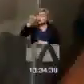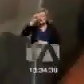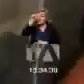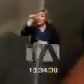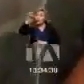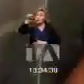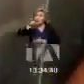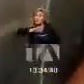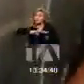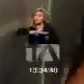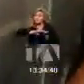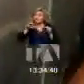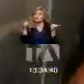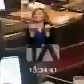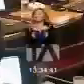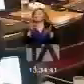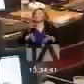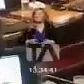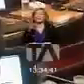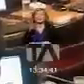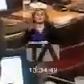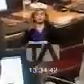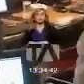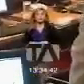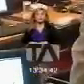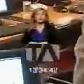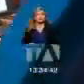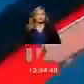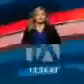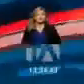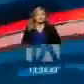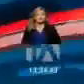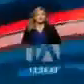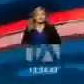domingo deben sesionar los legisladores. En Quito, Andrea Sabaniego, 24 horas.